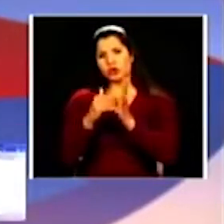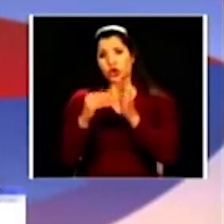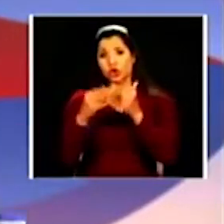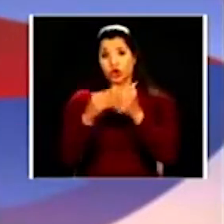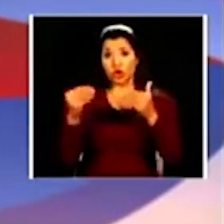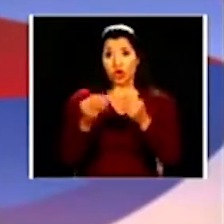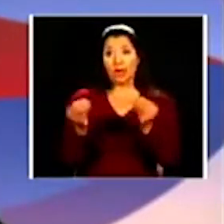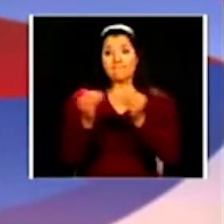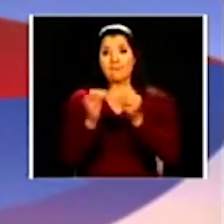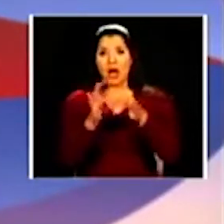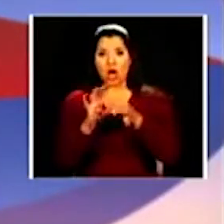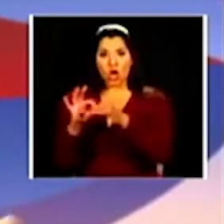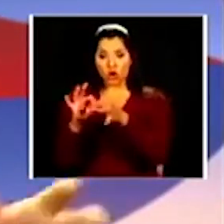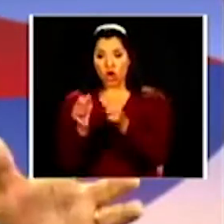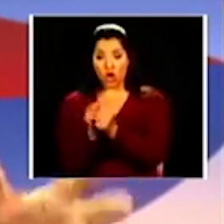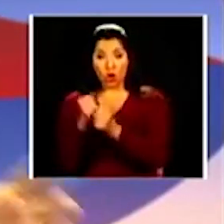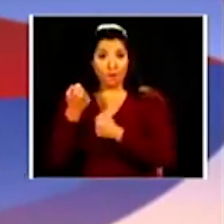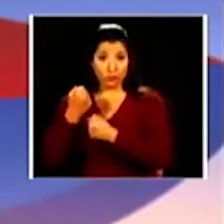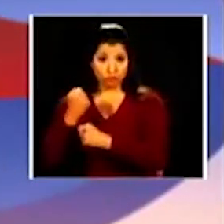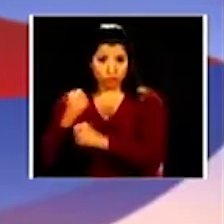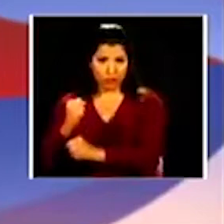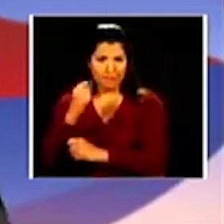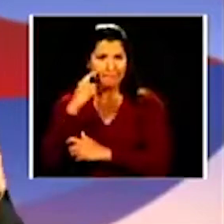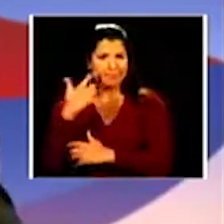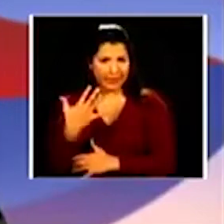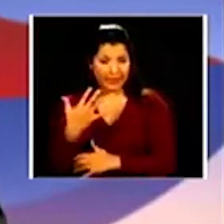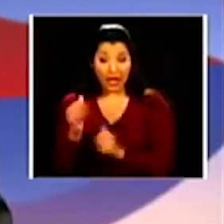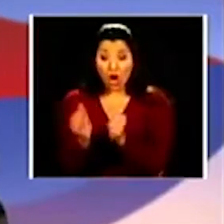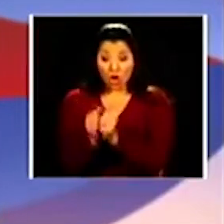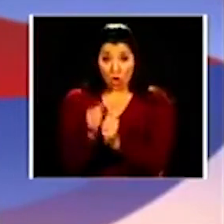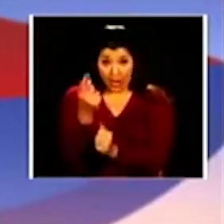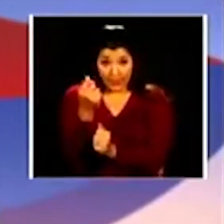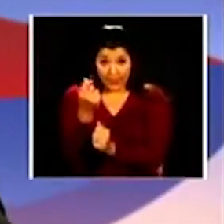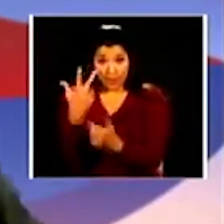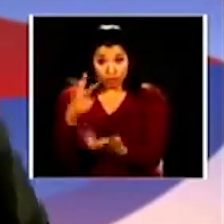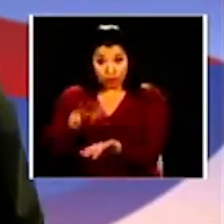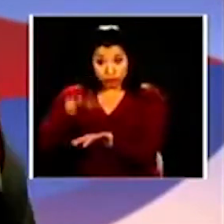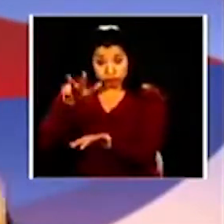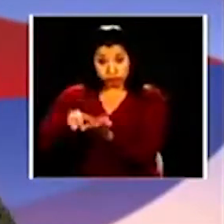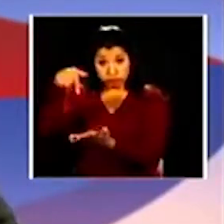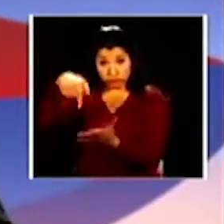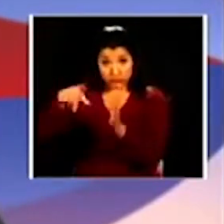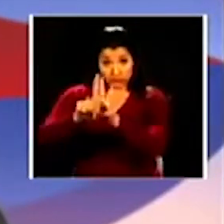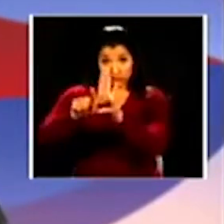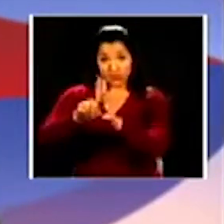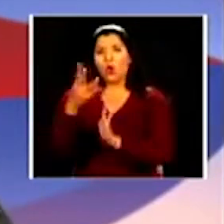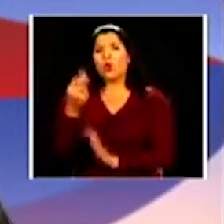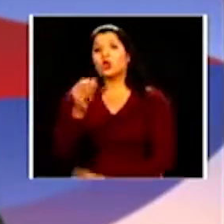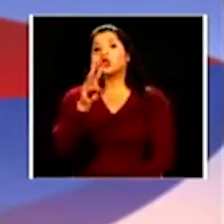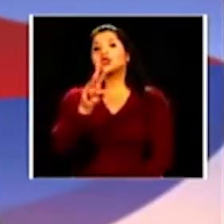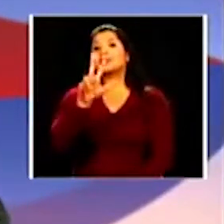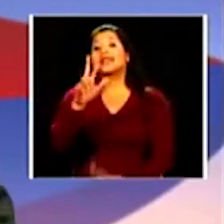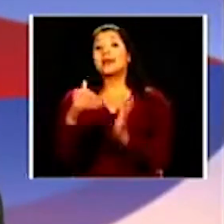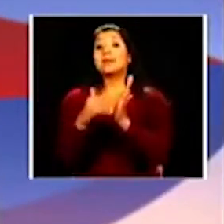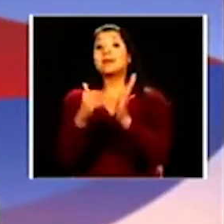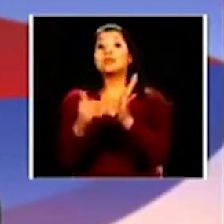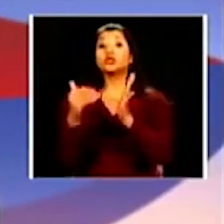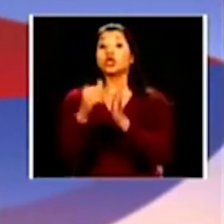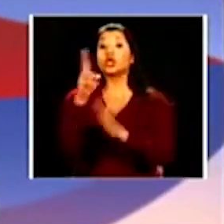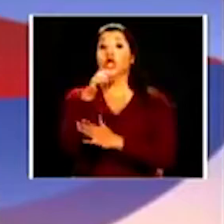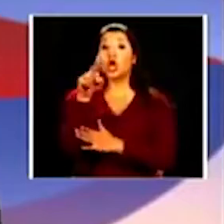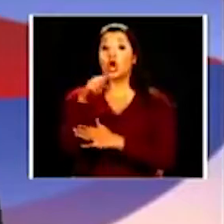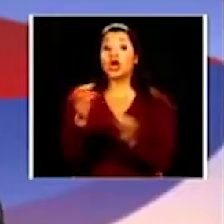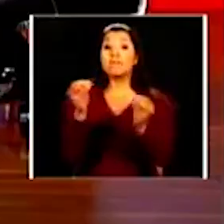coordinación con las municipalidades con el dinero que se aprobó en esta Asamblea Legislativa de 63 mil millones de colones más para la red vial